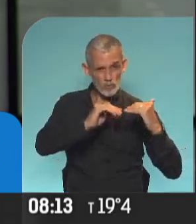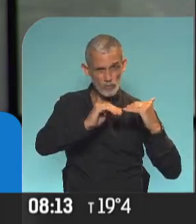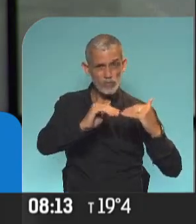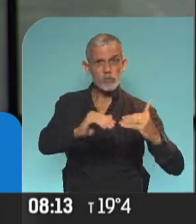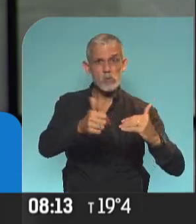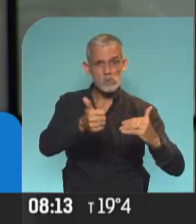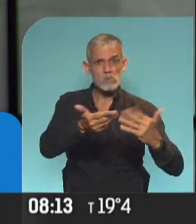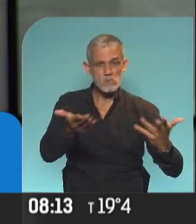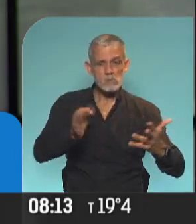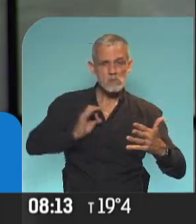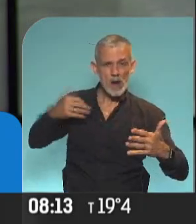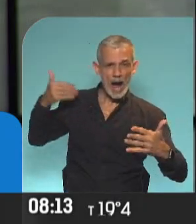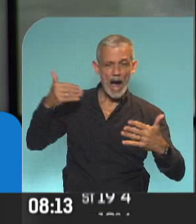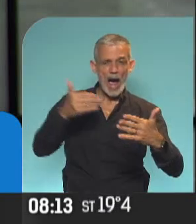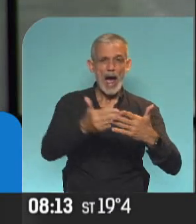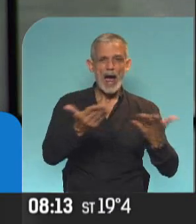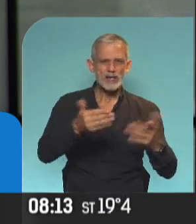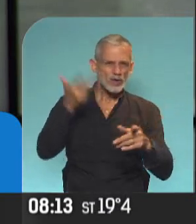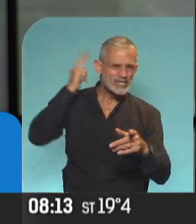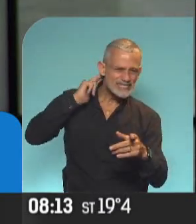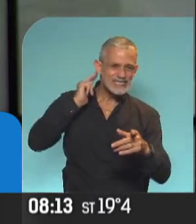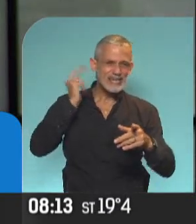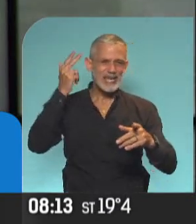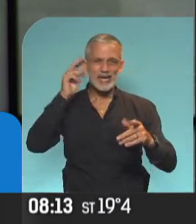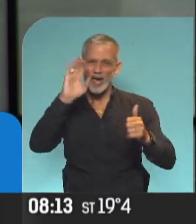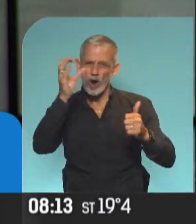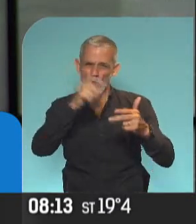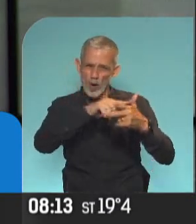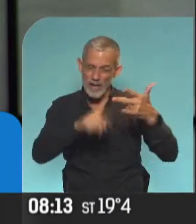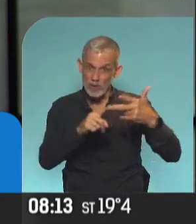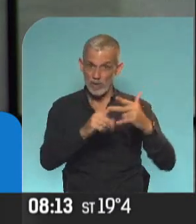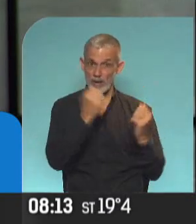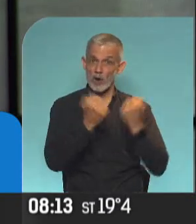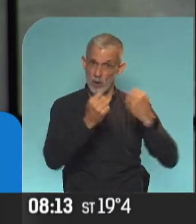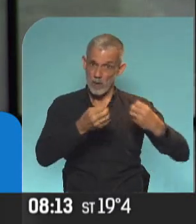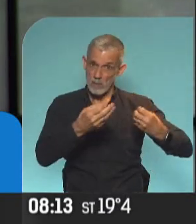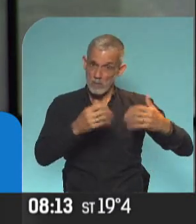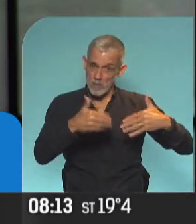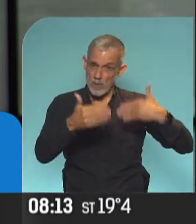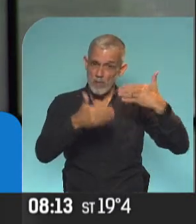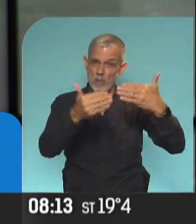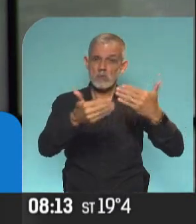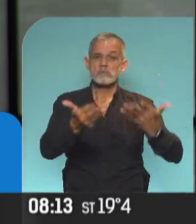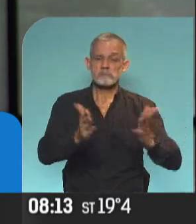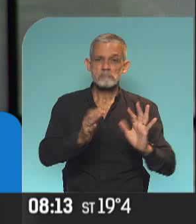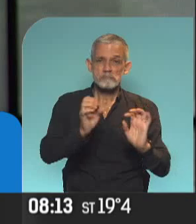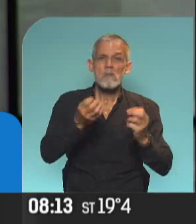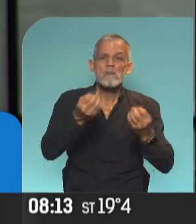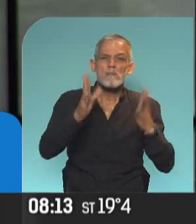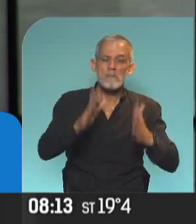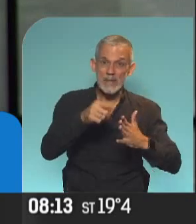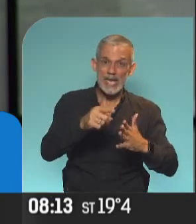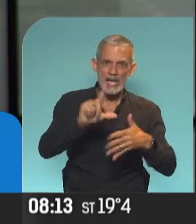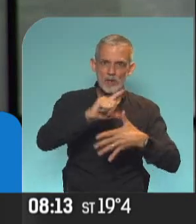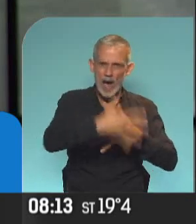alto en los últimos años. Era, junto a la de Chile y en menor medida Colombia, una de las economías de mayor crecimiento crecimiento, mayor ritmo de crecimiento de